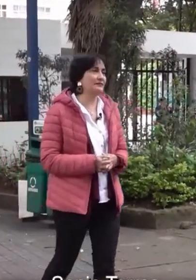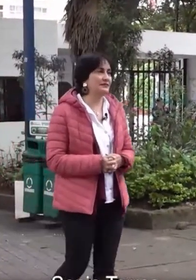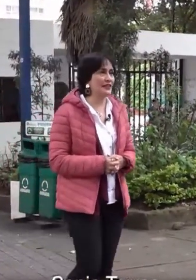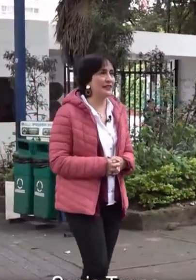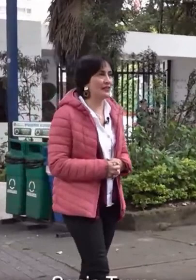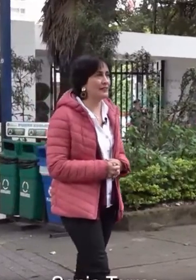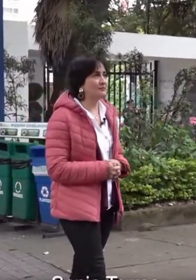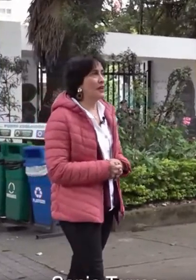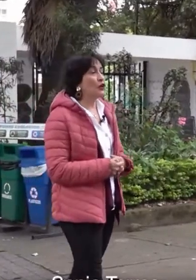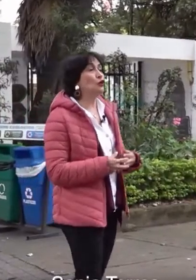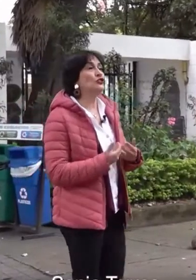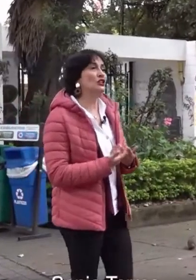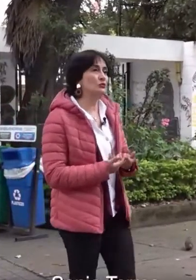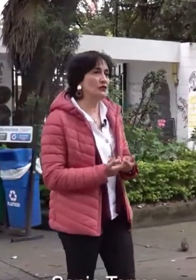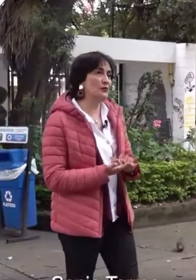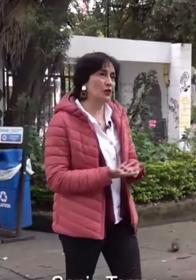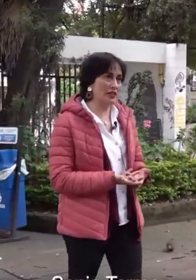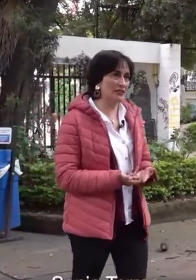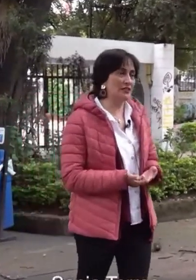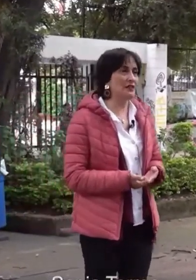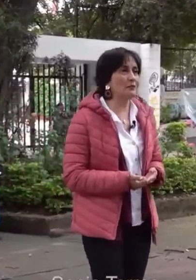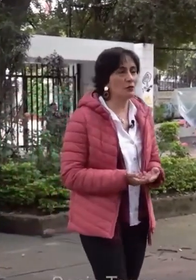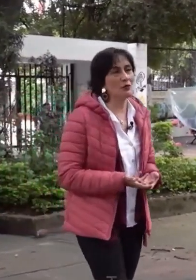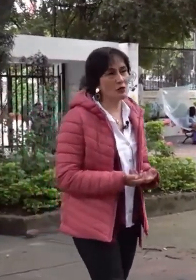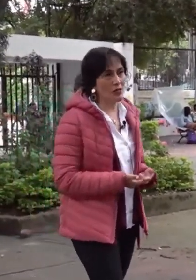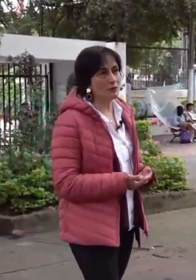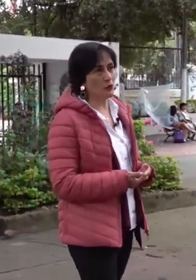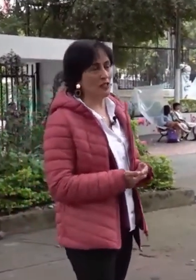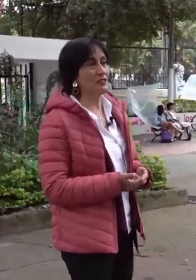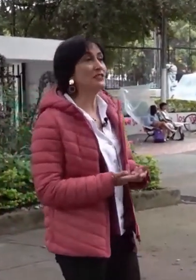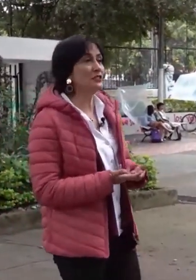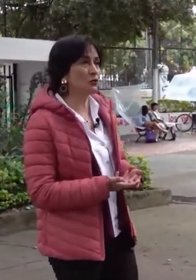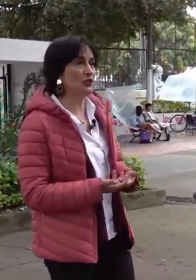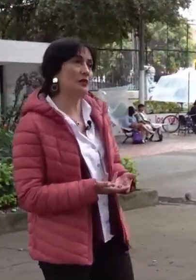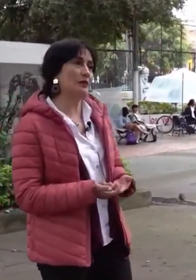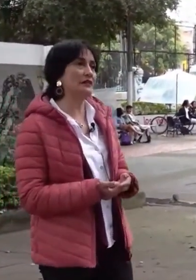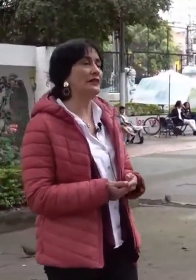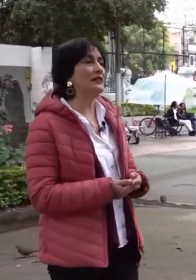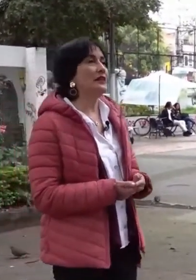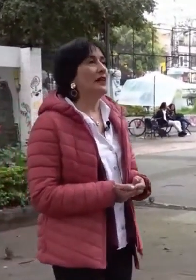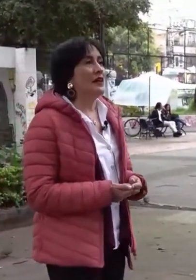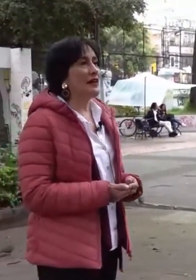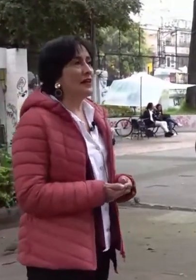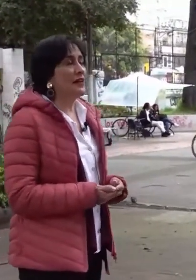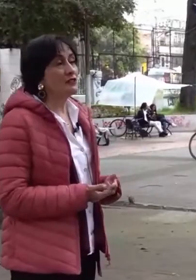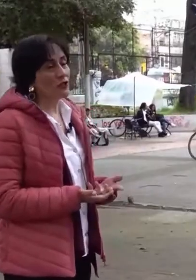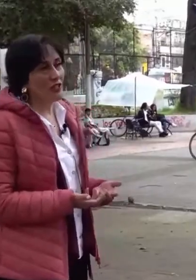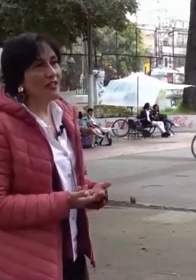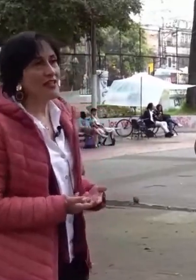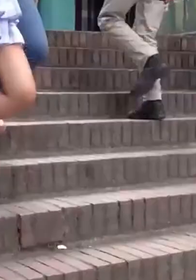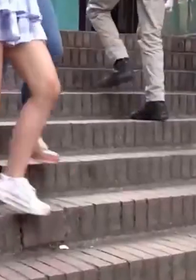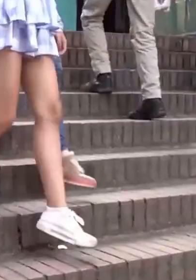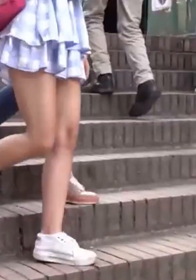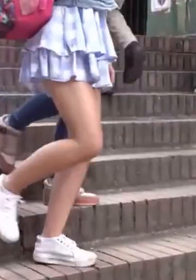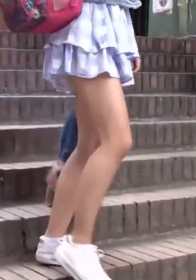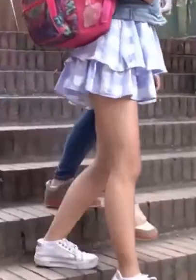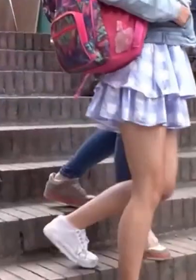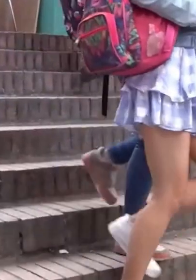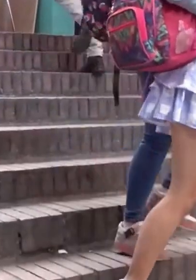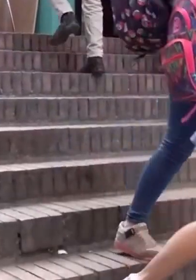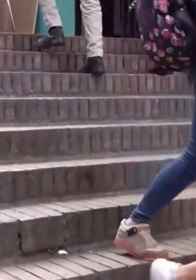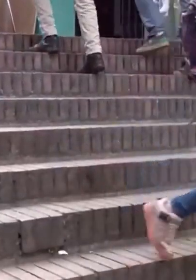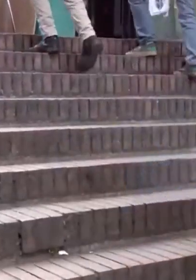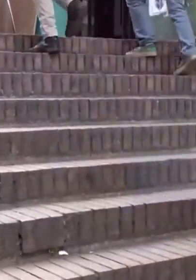parte del continuum de violencias que hemos vivido las mujeres históricamente. Esto quiere decir que no